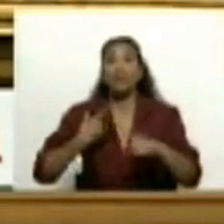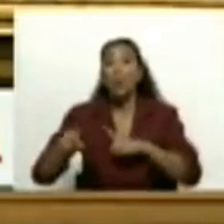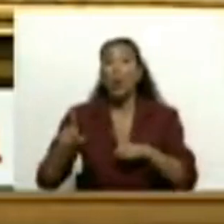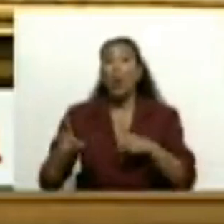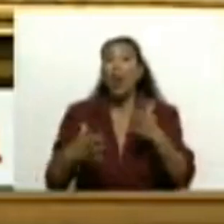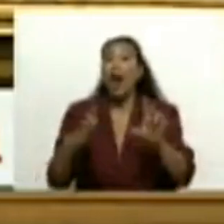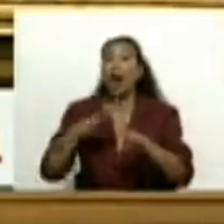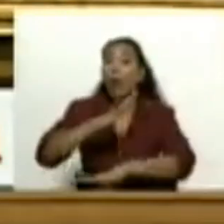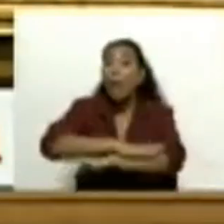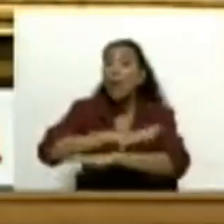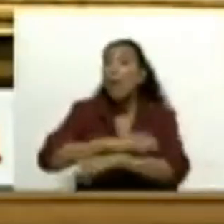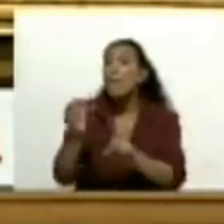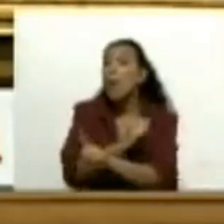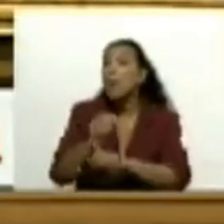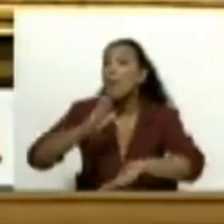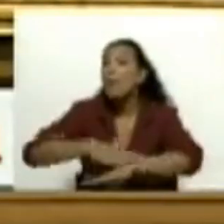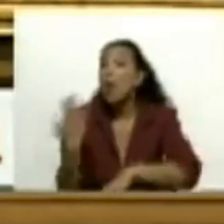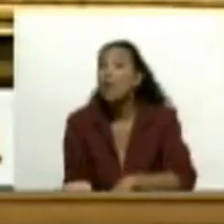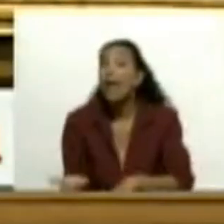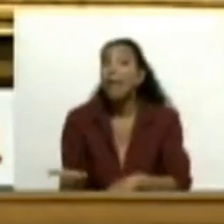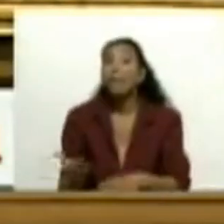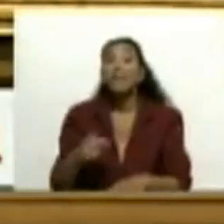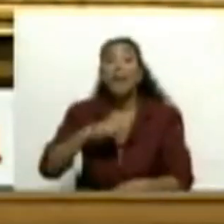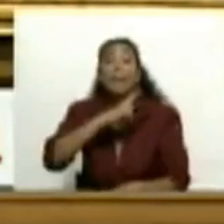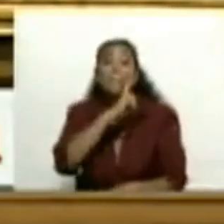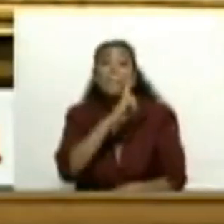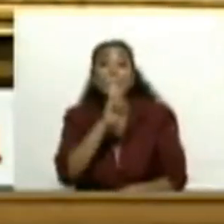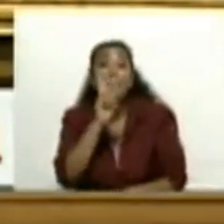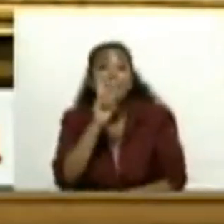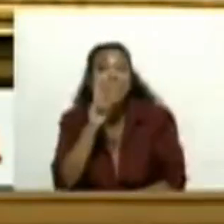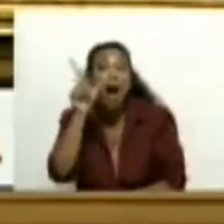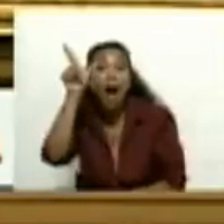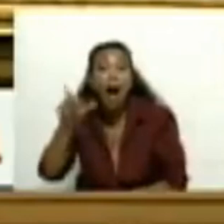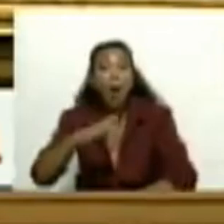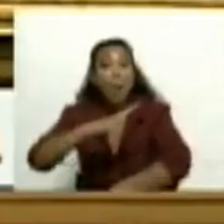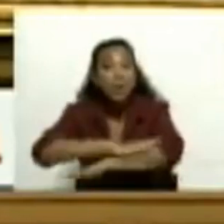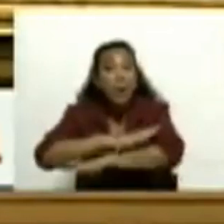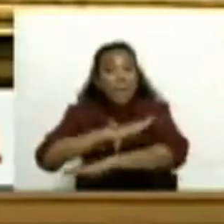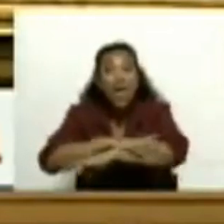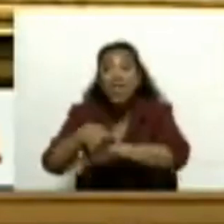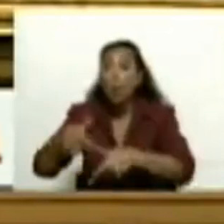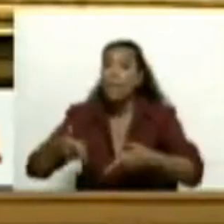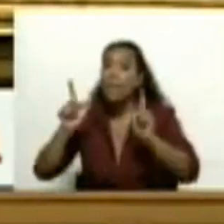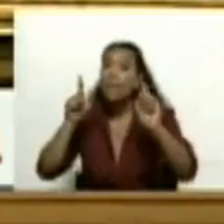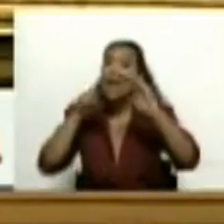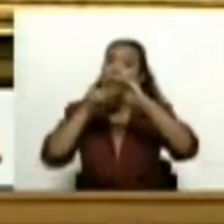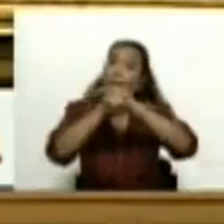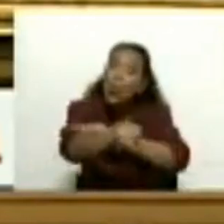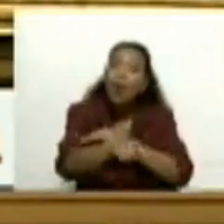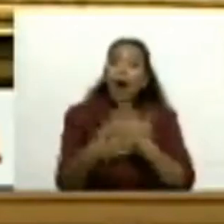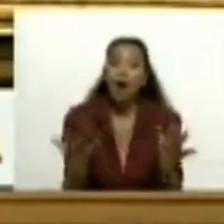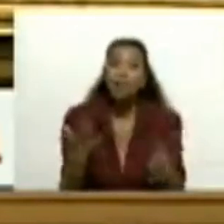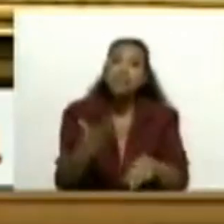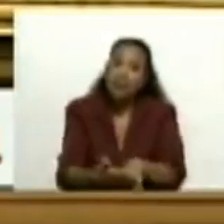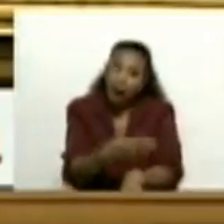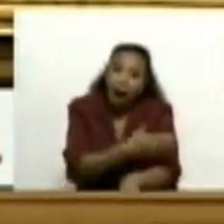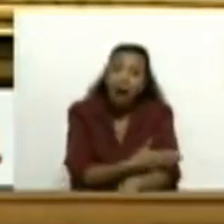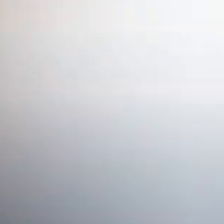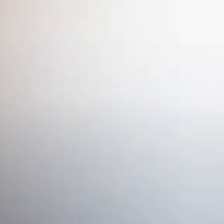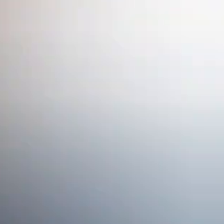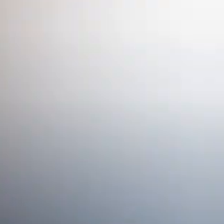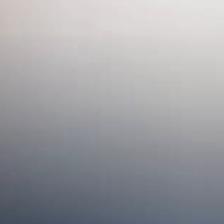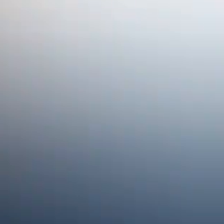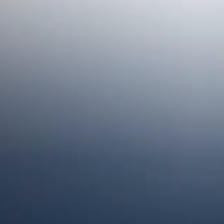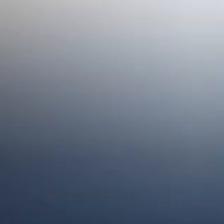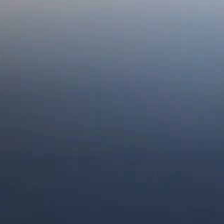desencadenó la acción violenta por parte del padre fue que no se le permitió la entrada porque ya había entrado uno de los